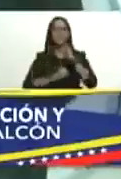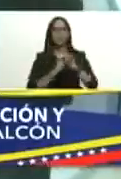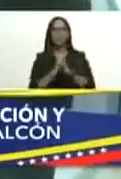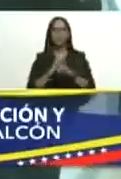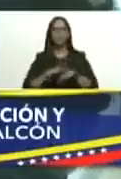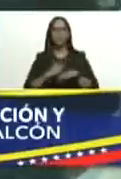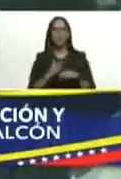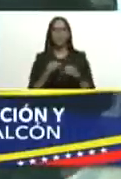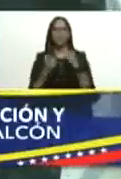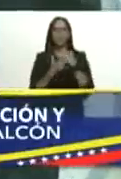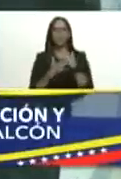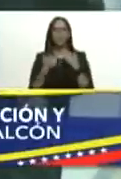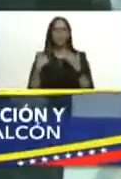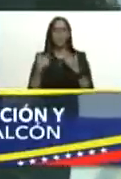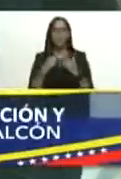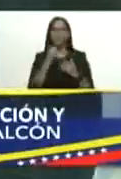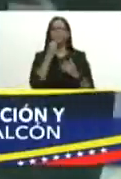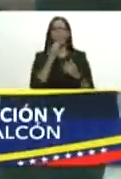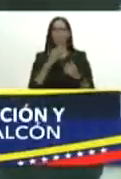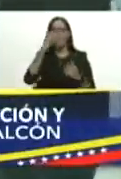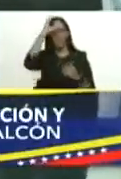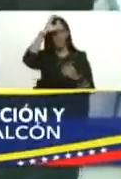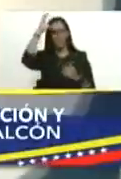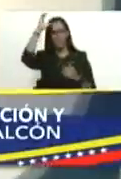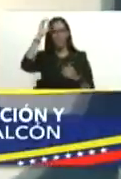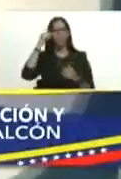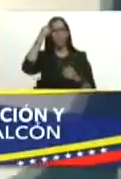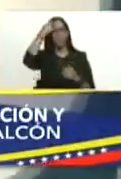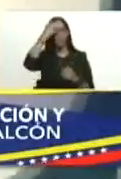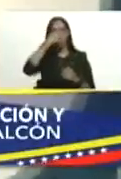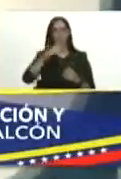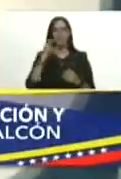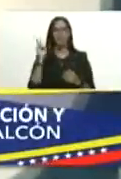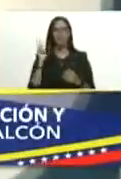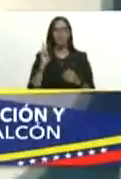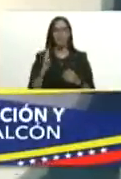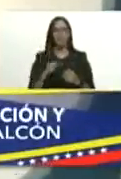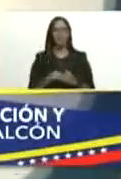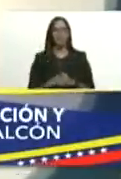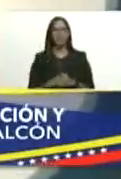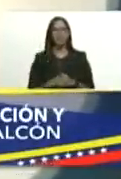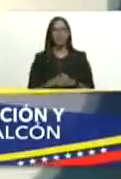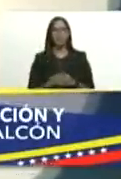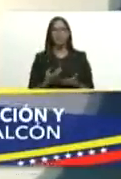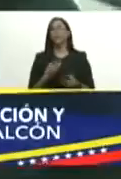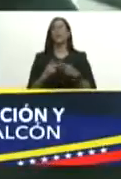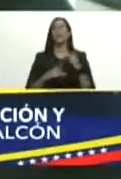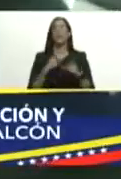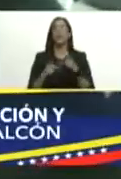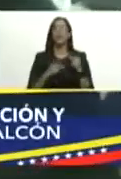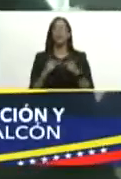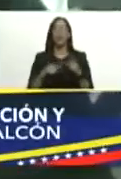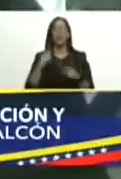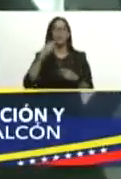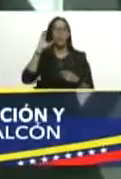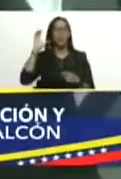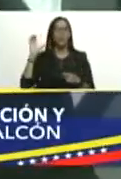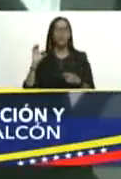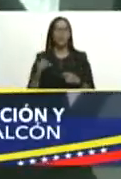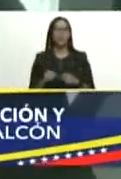tecnología que tenemos aquí es de alta calidad para el pueblo venezolano y también para exportar un producto hacia otros países